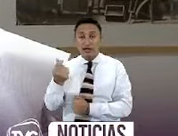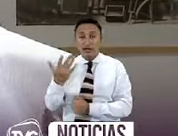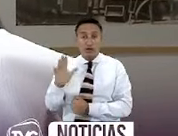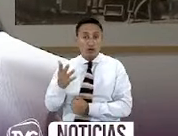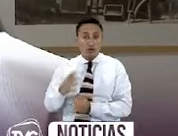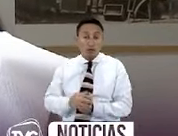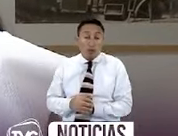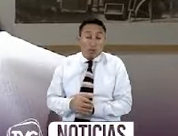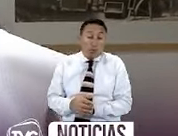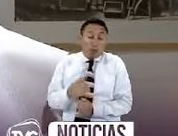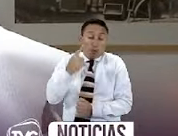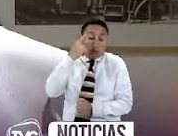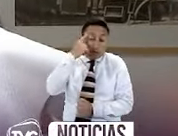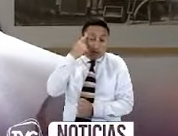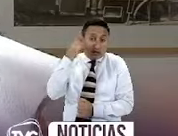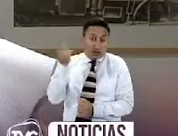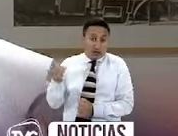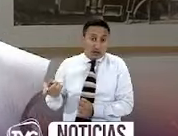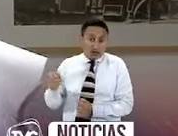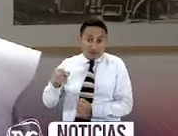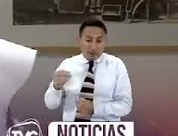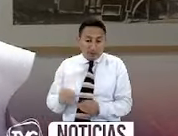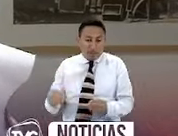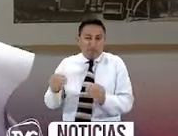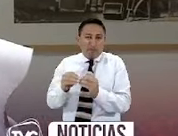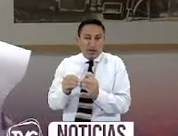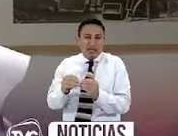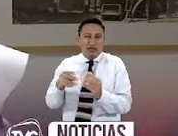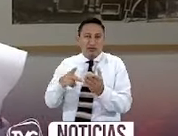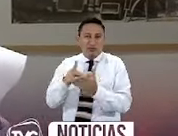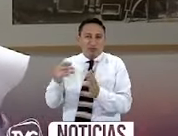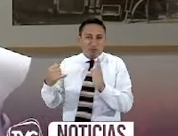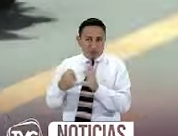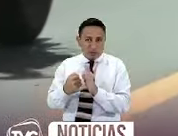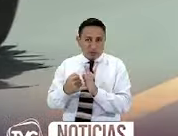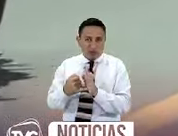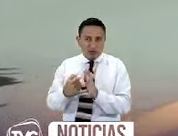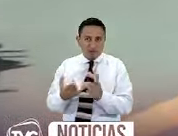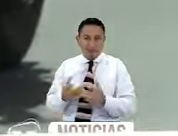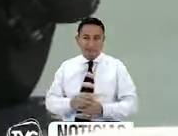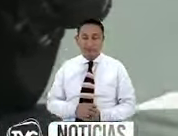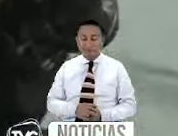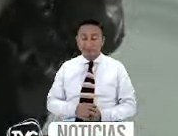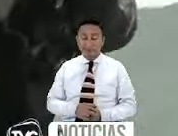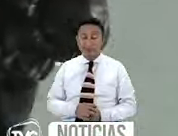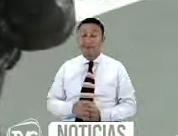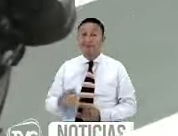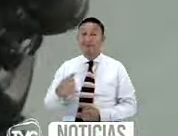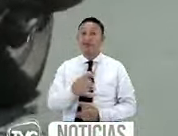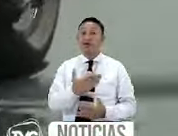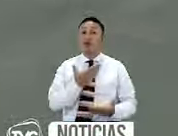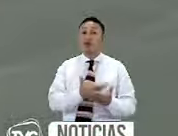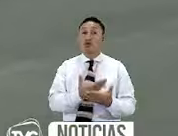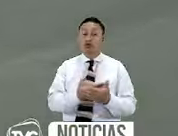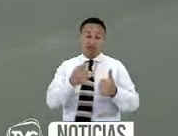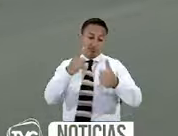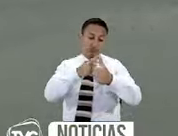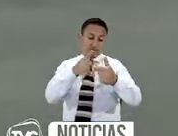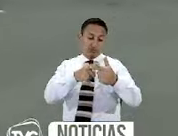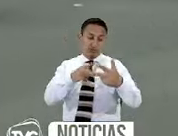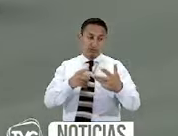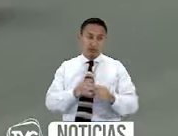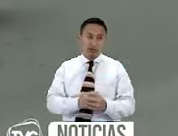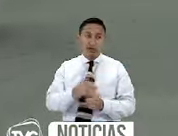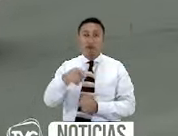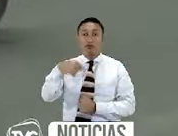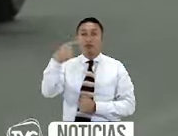se las debe poner impuestos, tasas, licencias. Estiman que estas y otras propuestas podrían estar listas a mediados